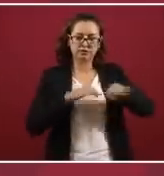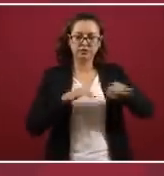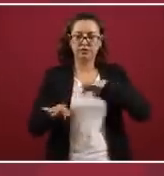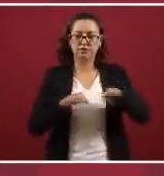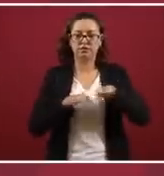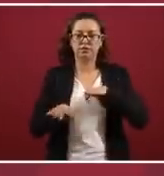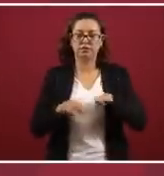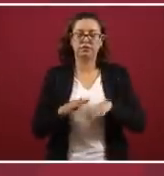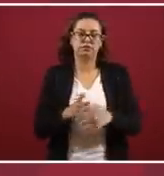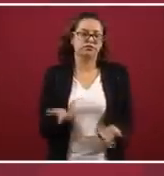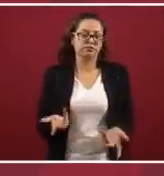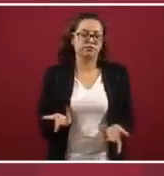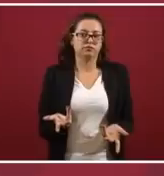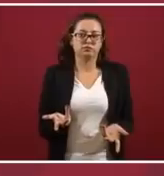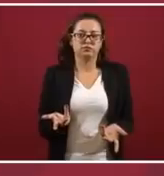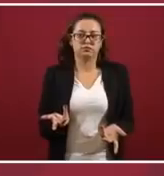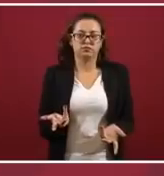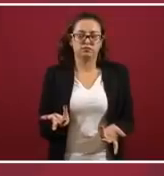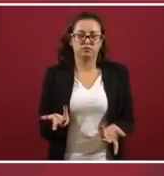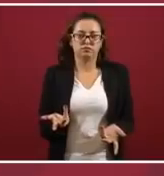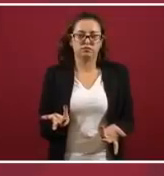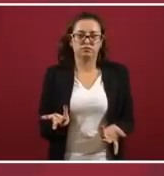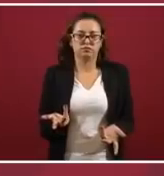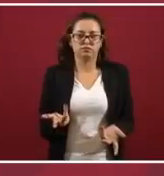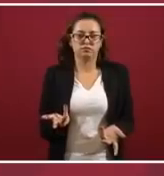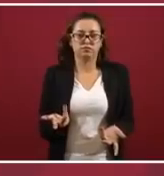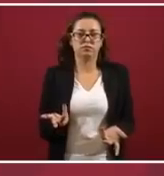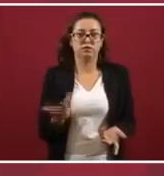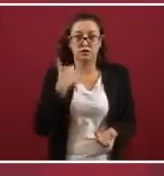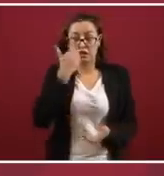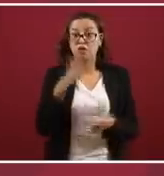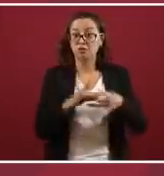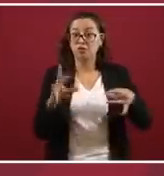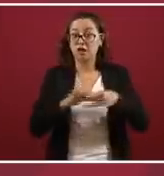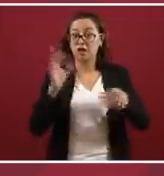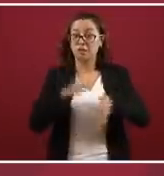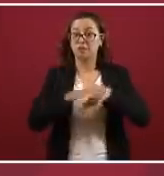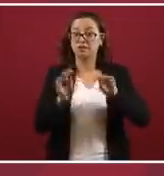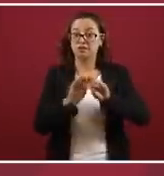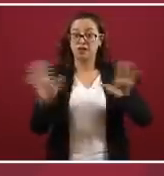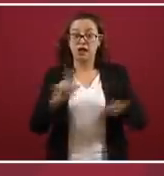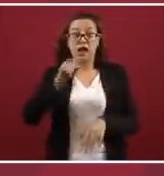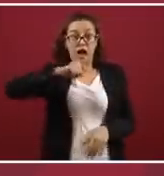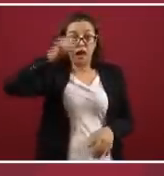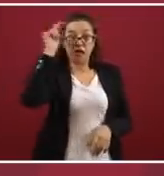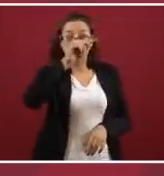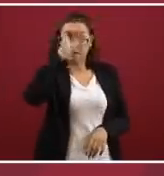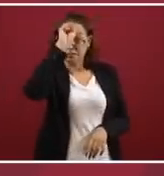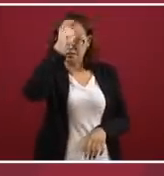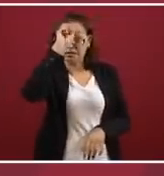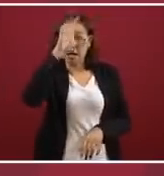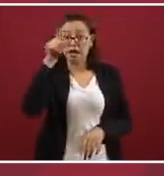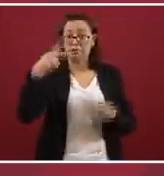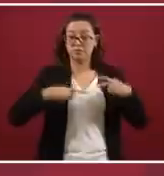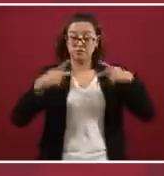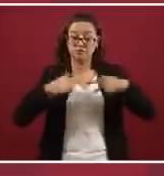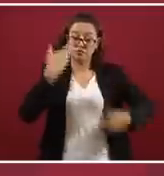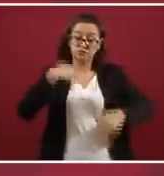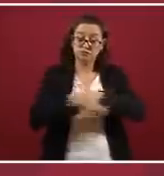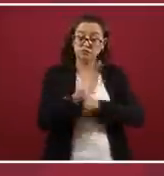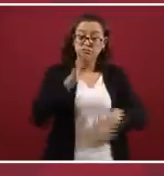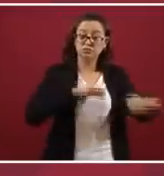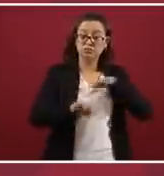puntualizar más, esa es de las minas en donde mejor se le paga al trabajador